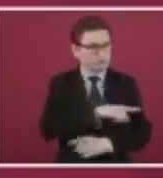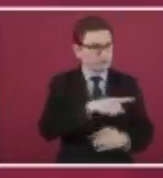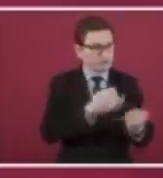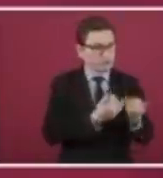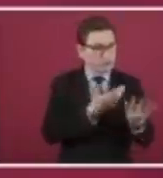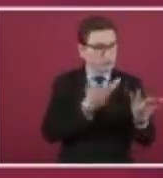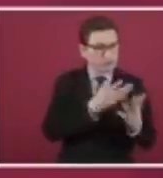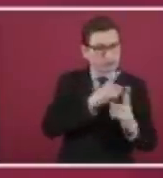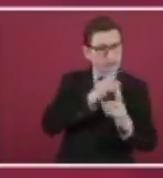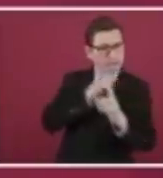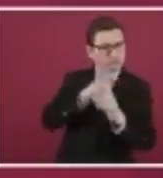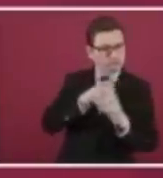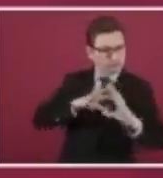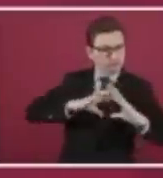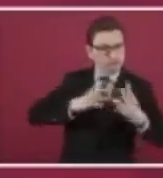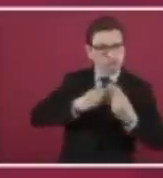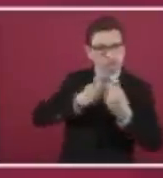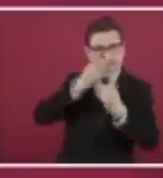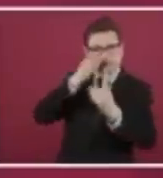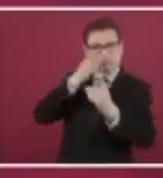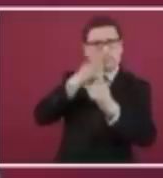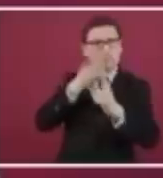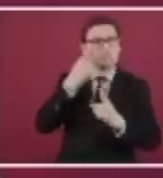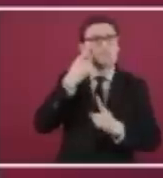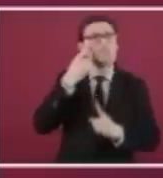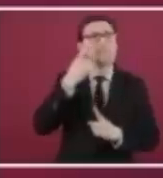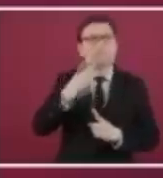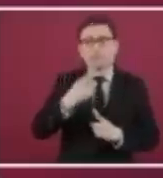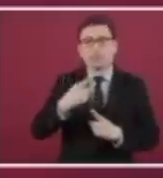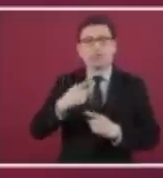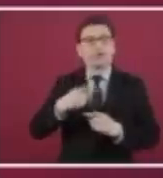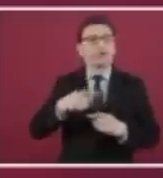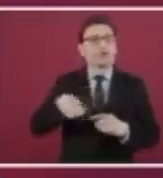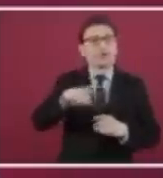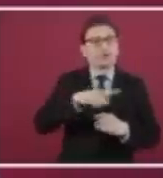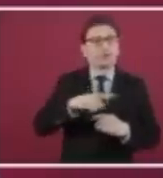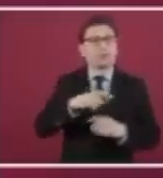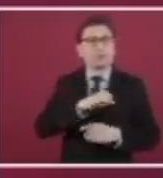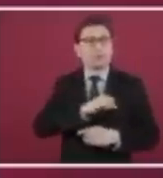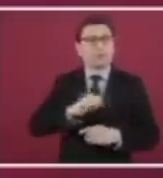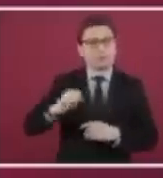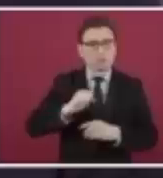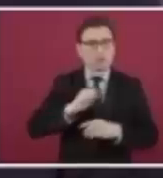para no permitir la impunidad y que nos unamos todos,